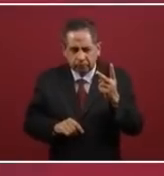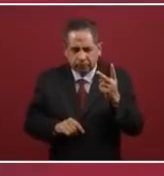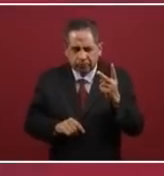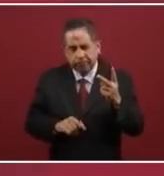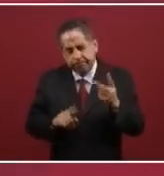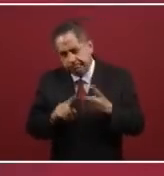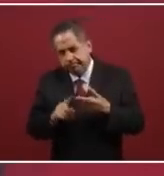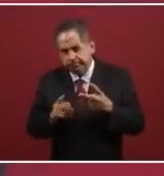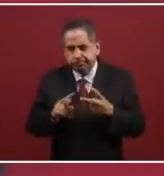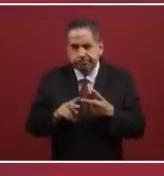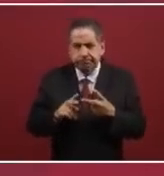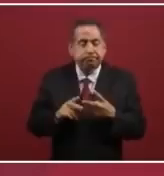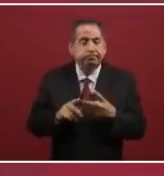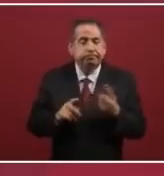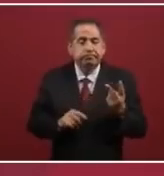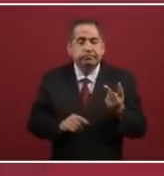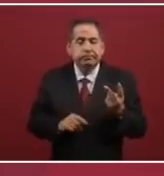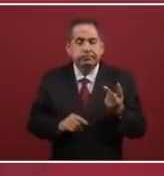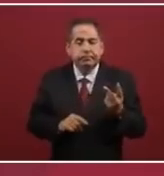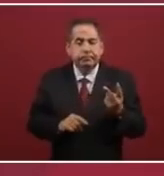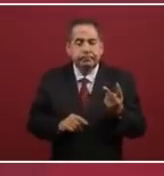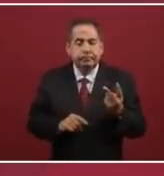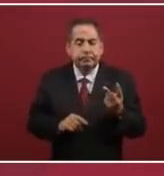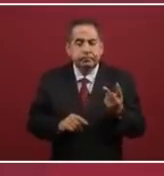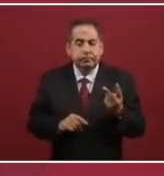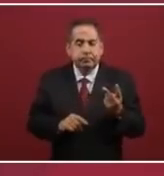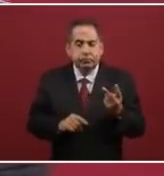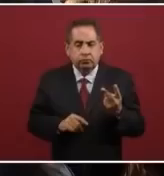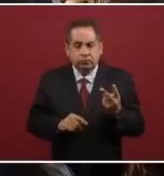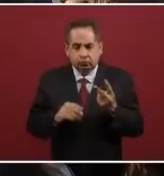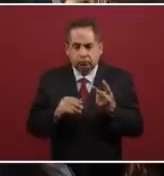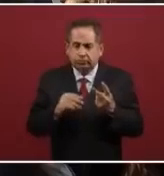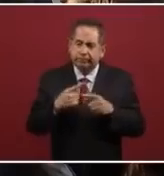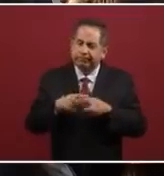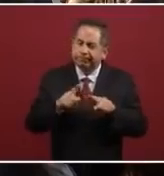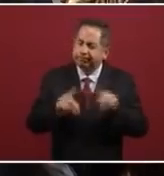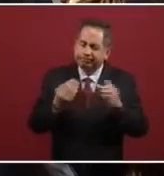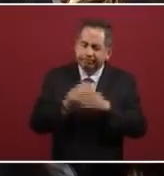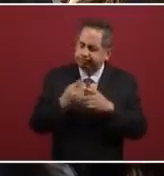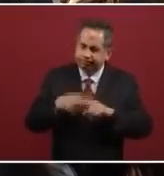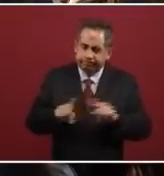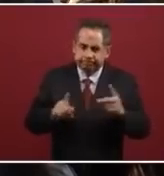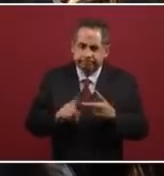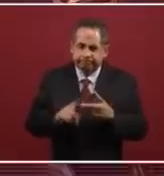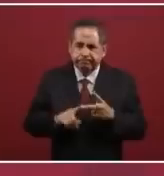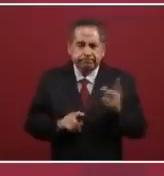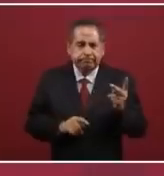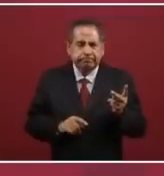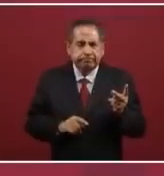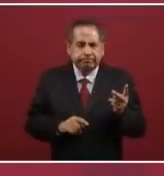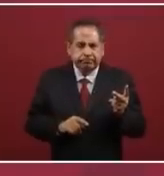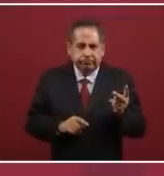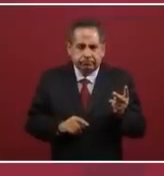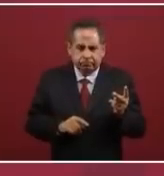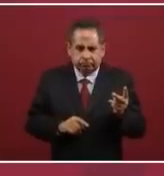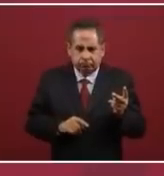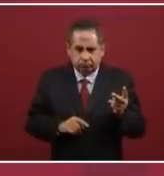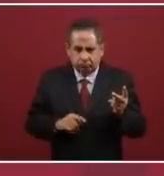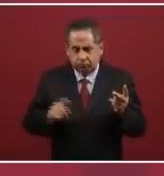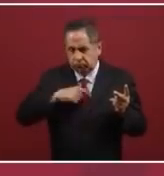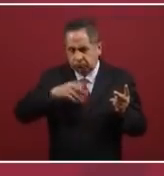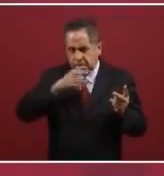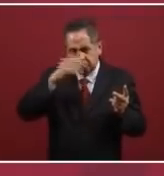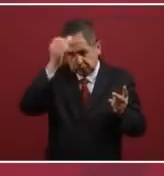ella son este consideraciones de otro tipo este día y no